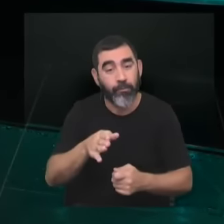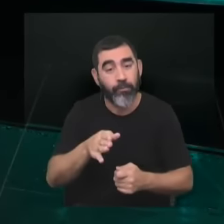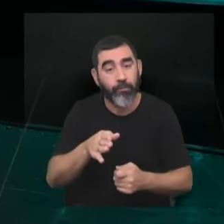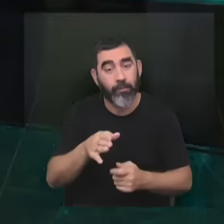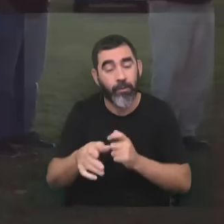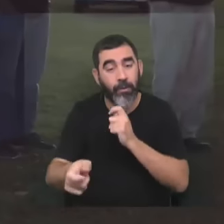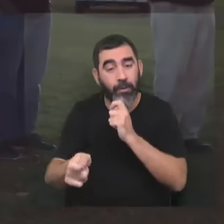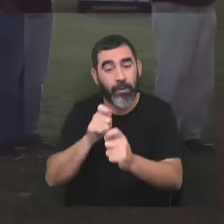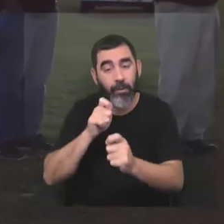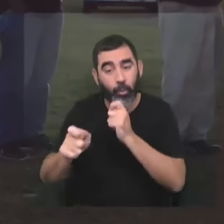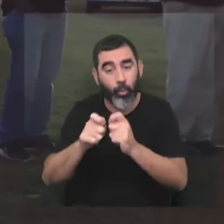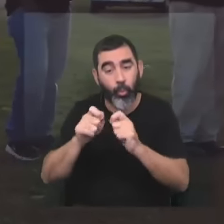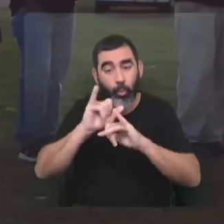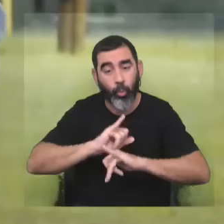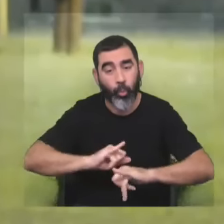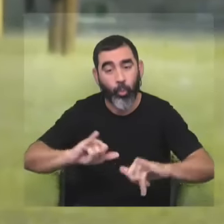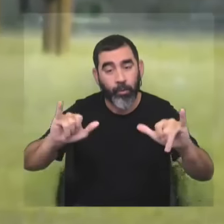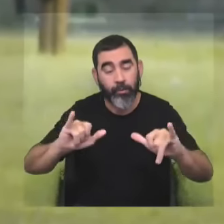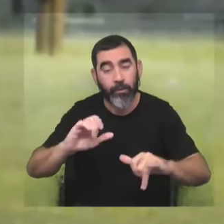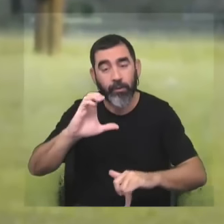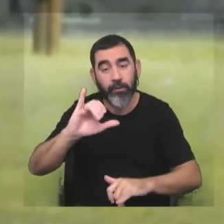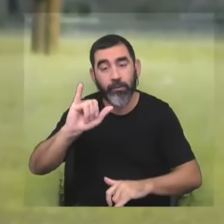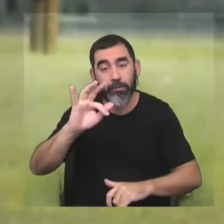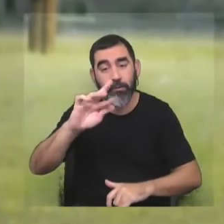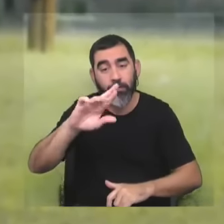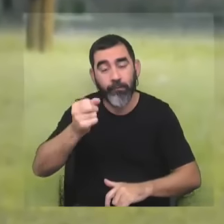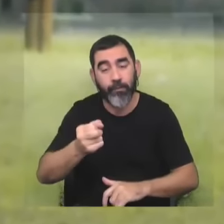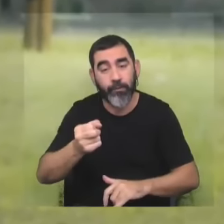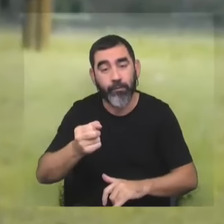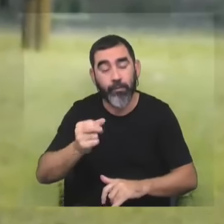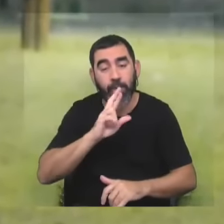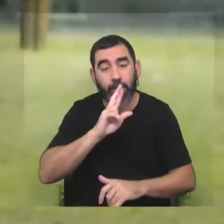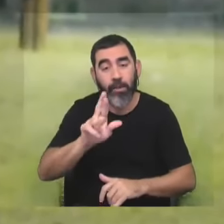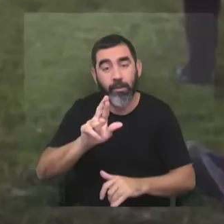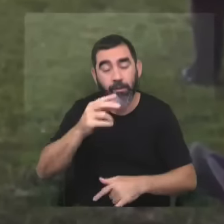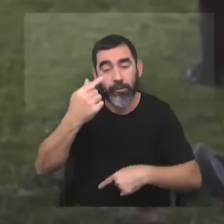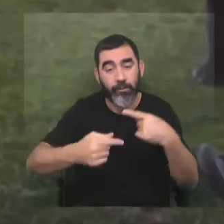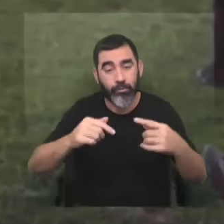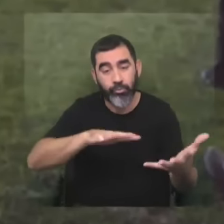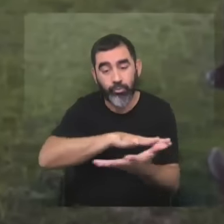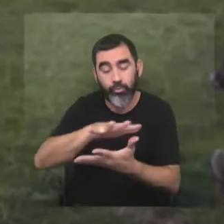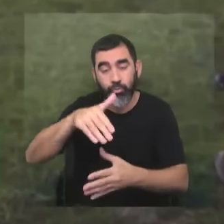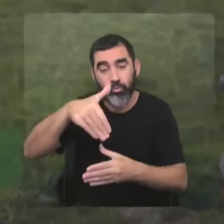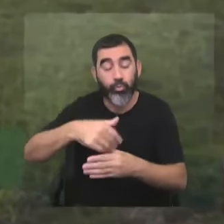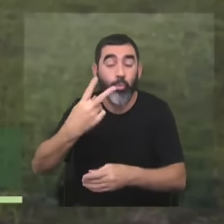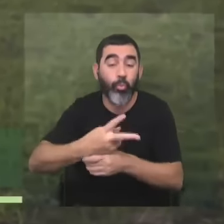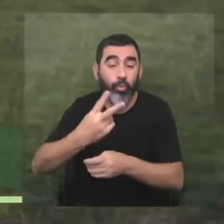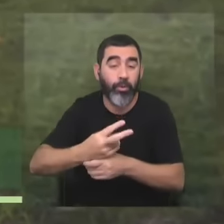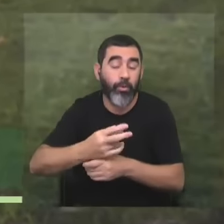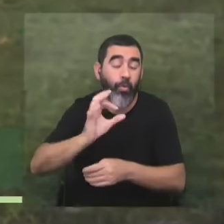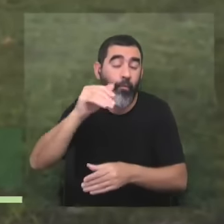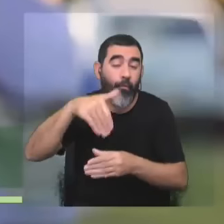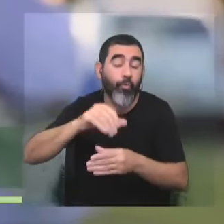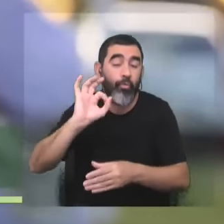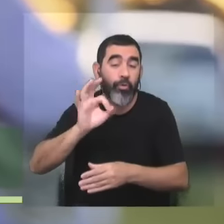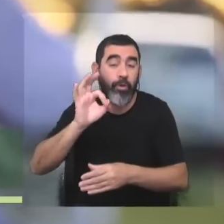una encuesta de la consultora cifra sobre la proyección de resultados ante distintos escenarios del balotas en caso de que las elecciones nacionales